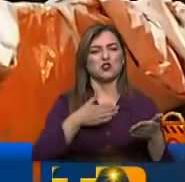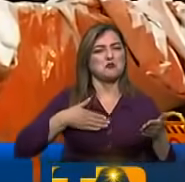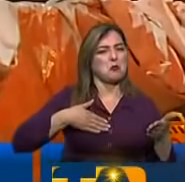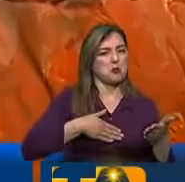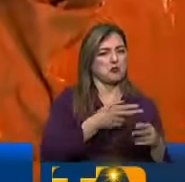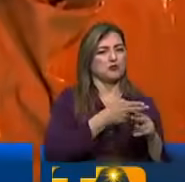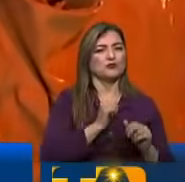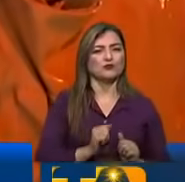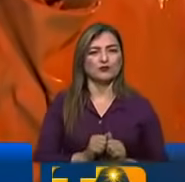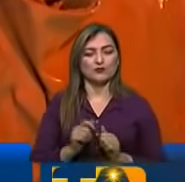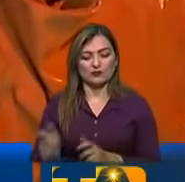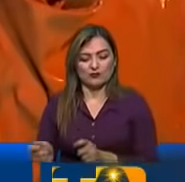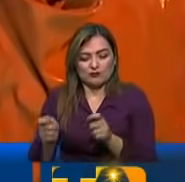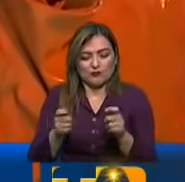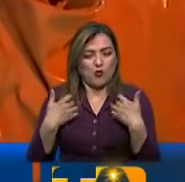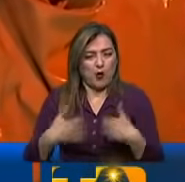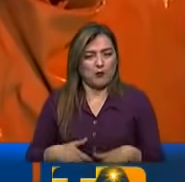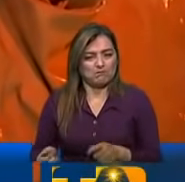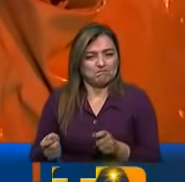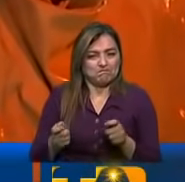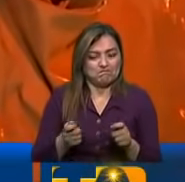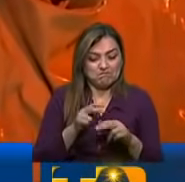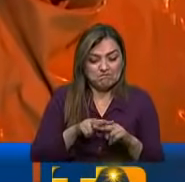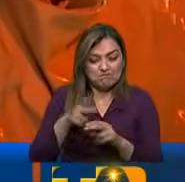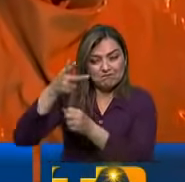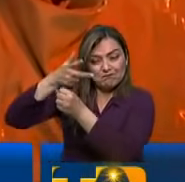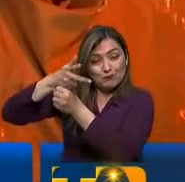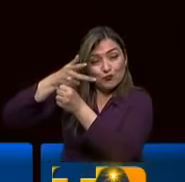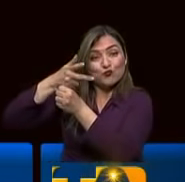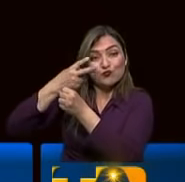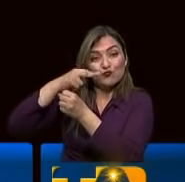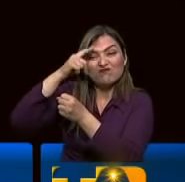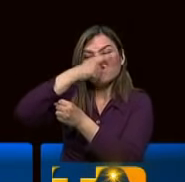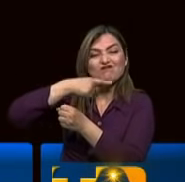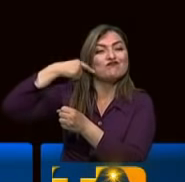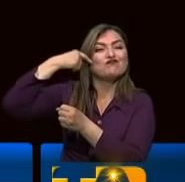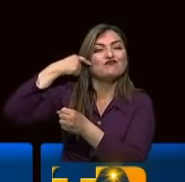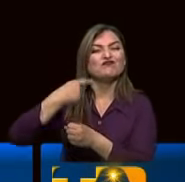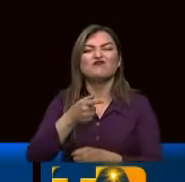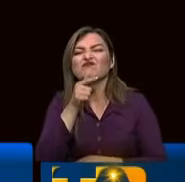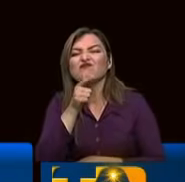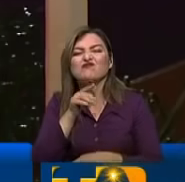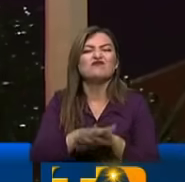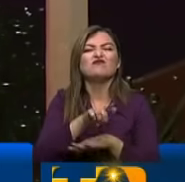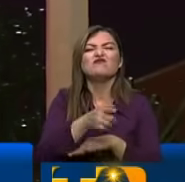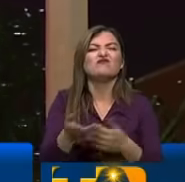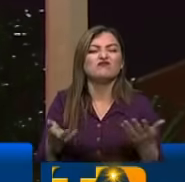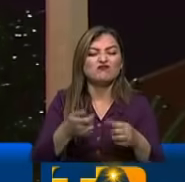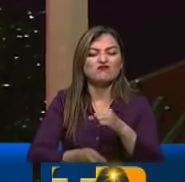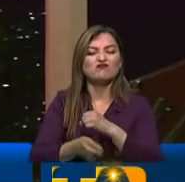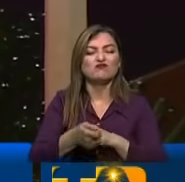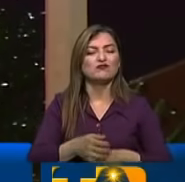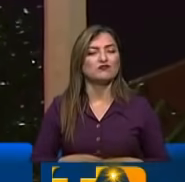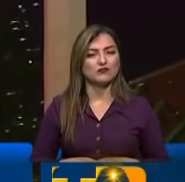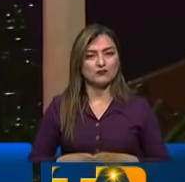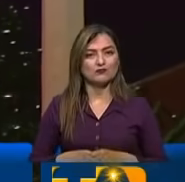peritos realizaron el levantamiento del cadáver y verificaron las cámaras de seguridad para analizar las imágenes e identificar a los matones que